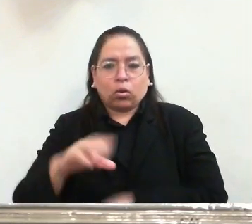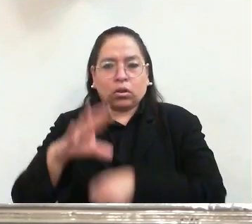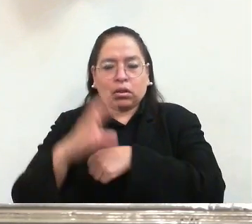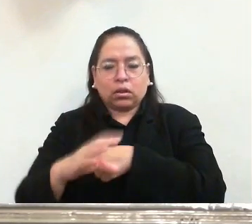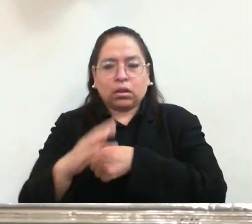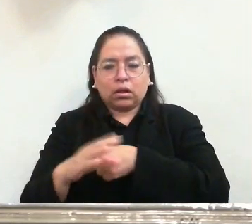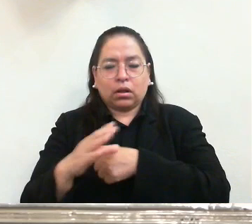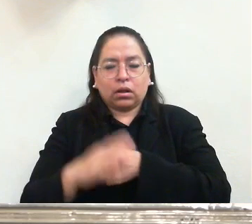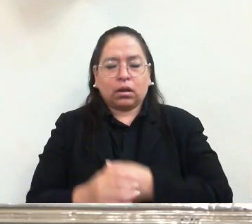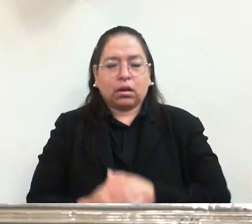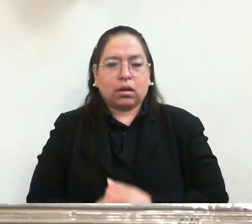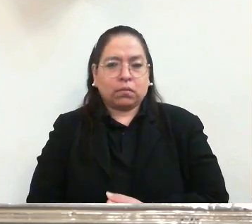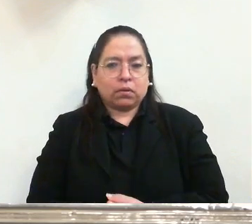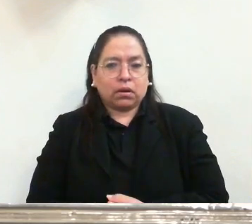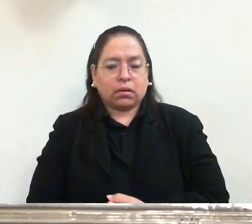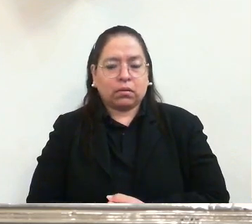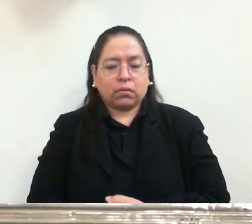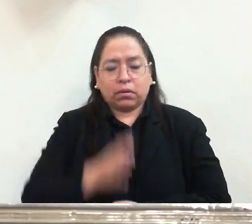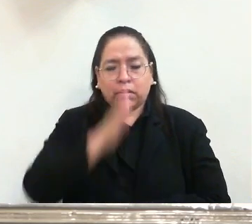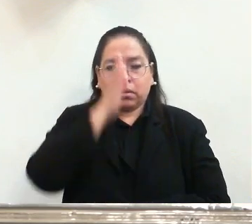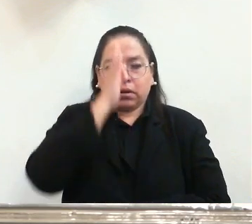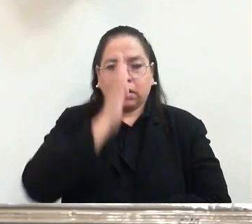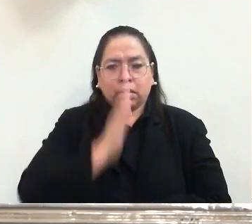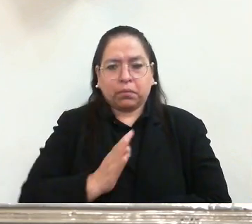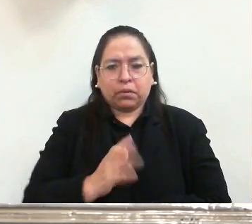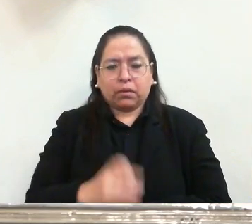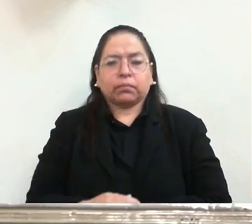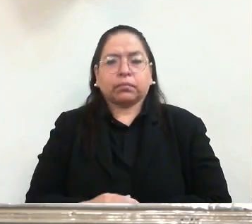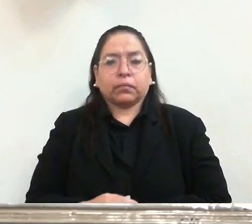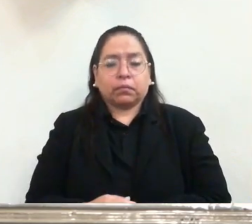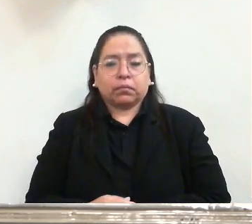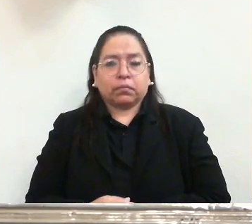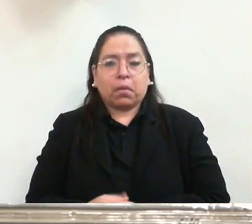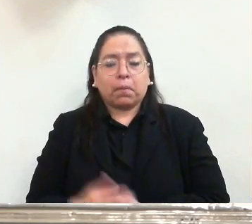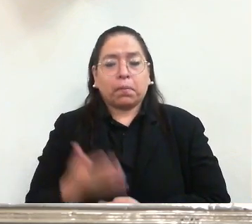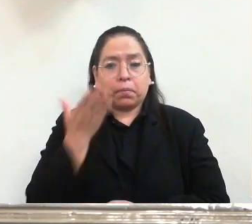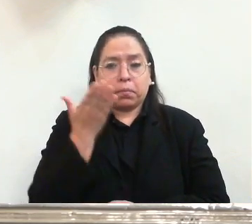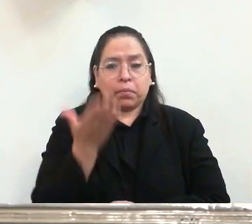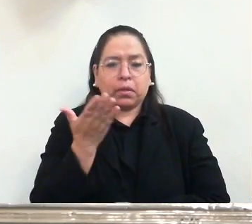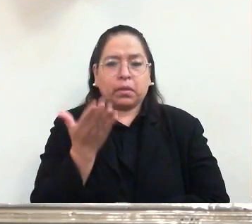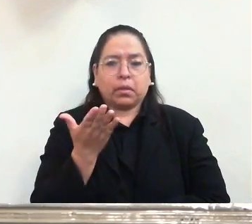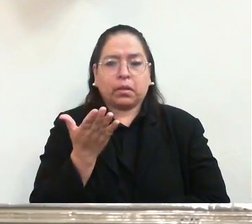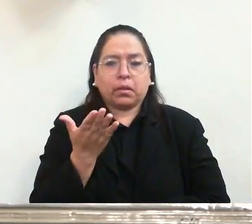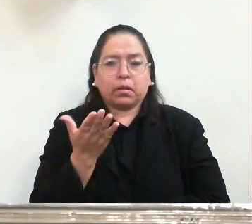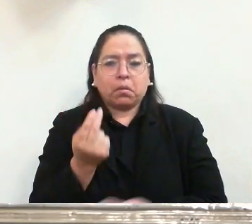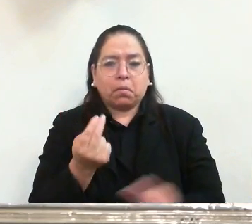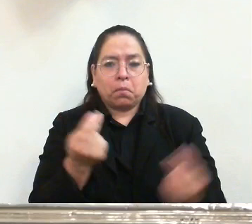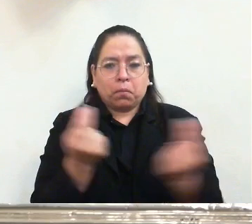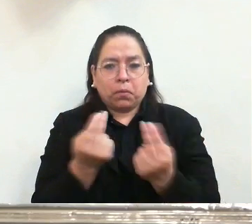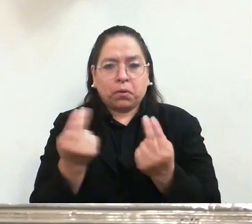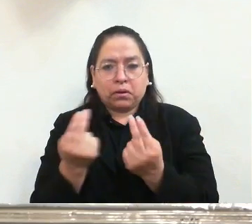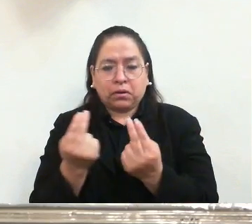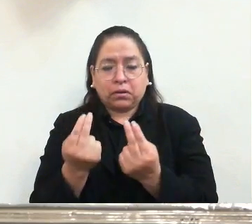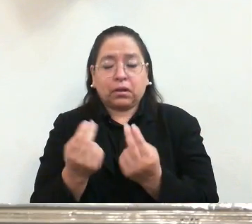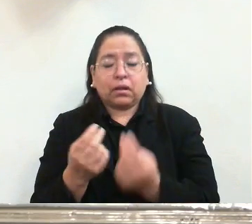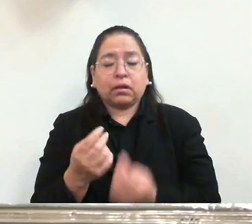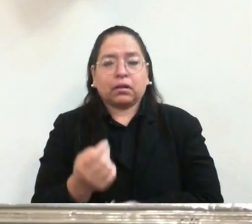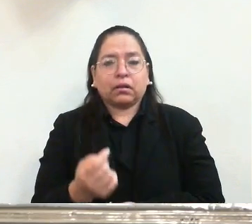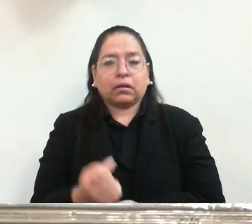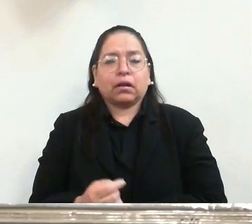para pedir por las necesidades de nuestras ciudades